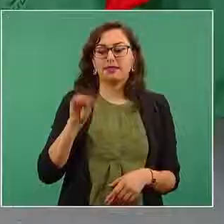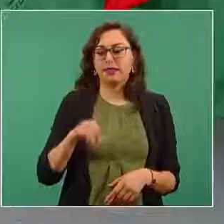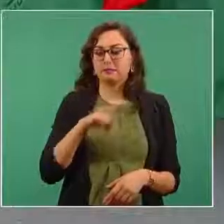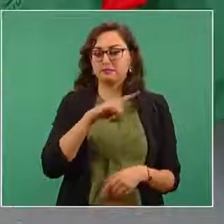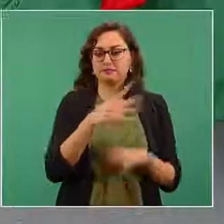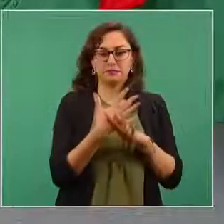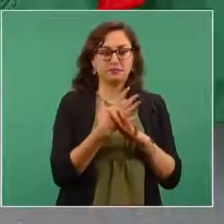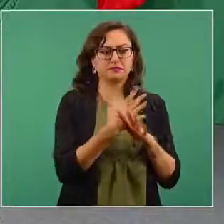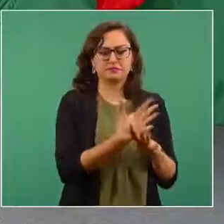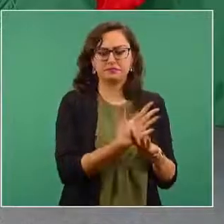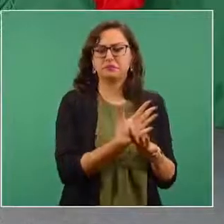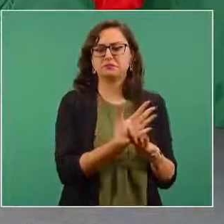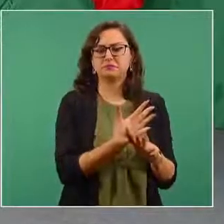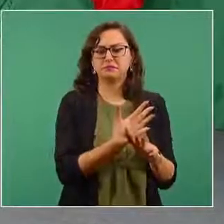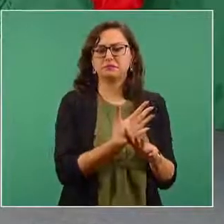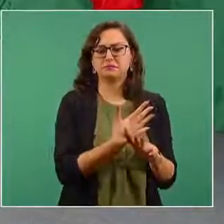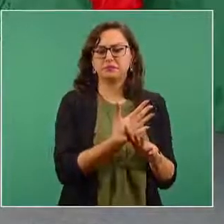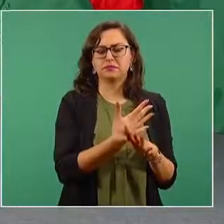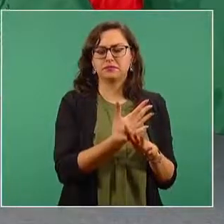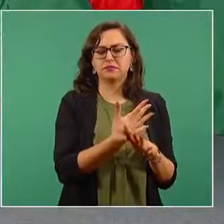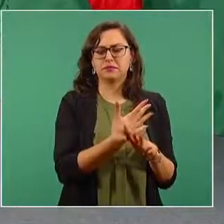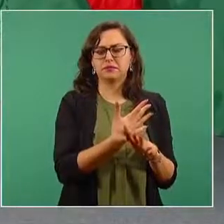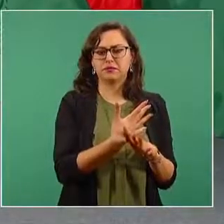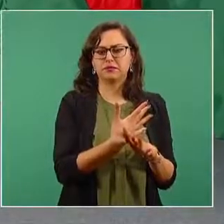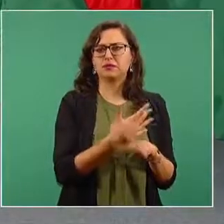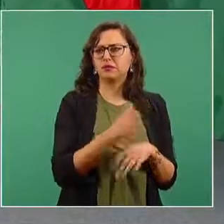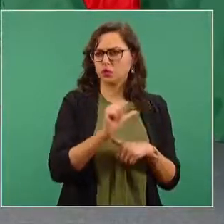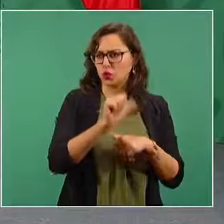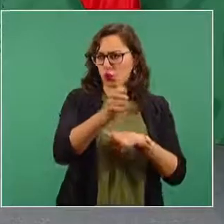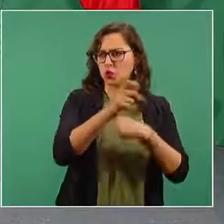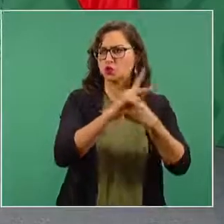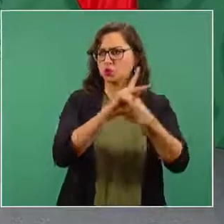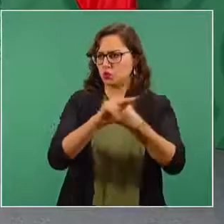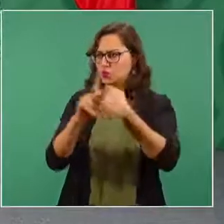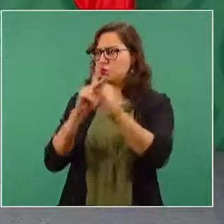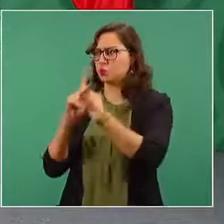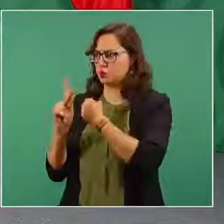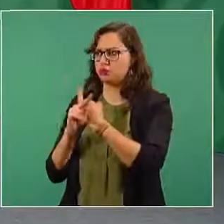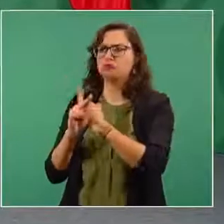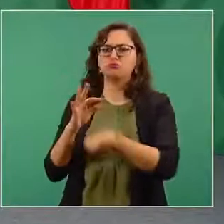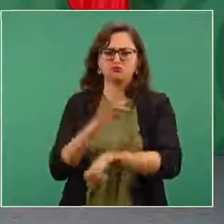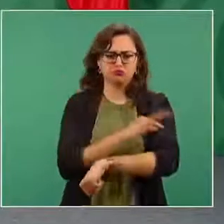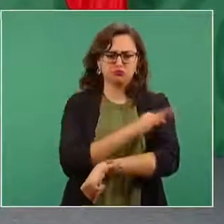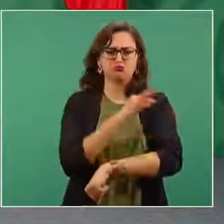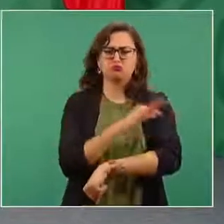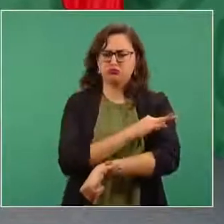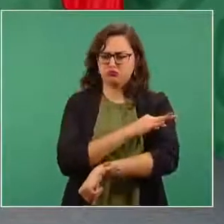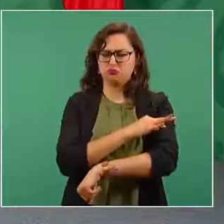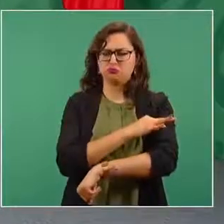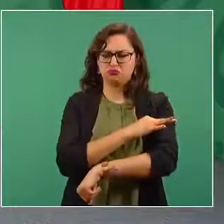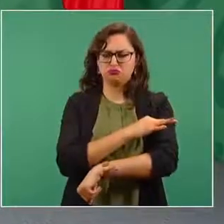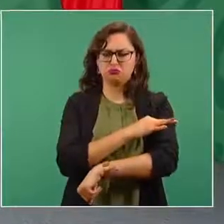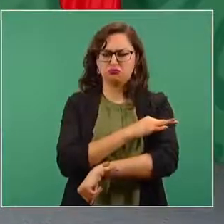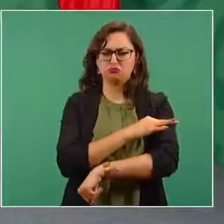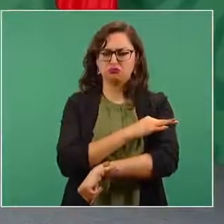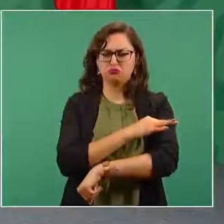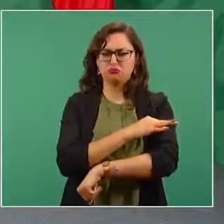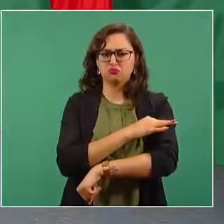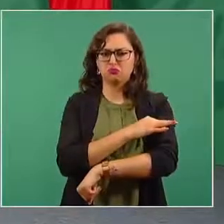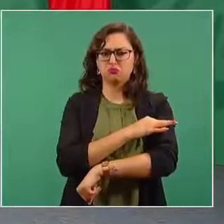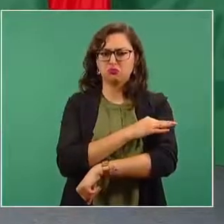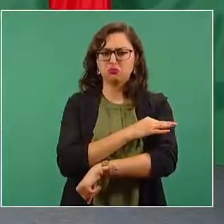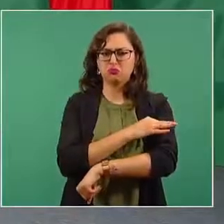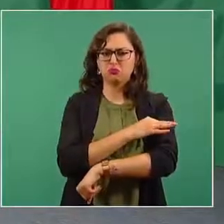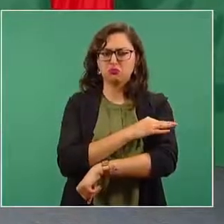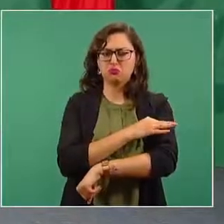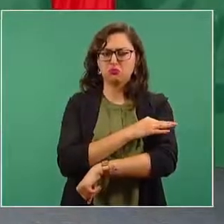ayudar también a otros países en su